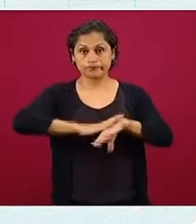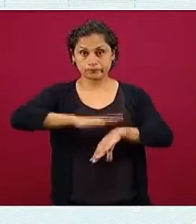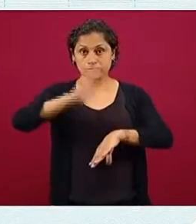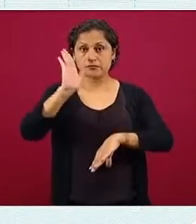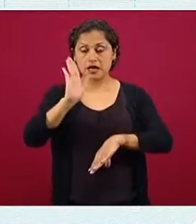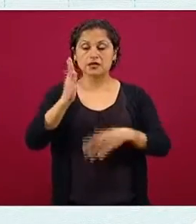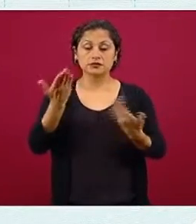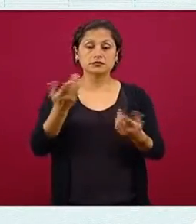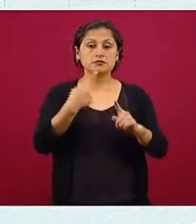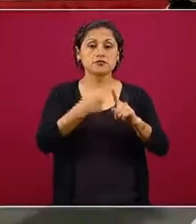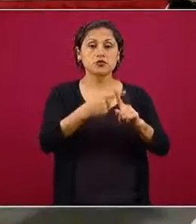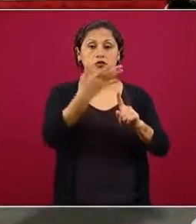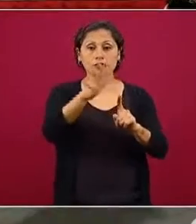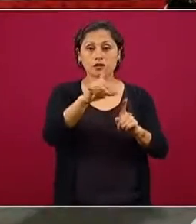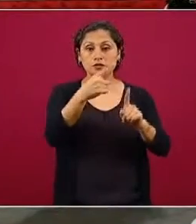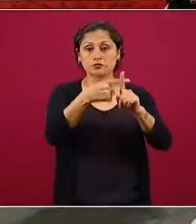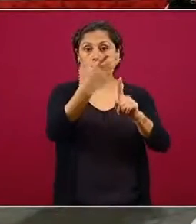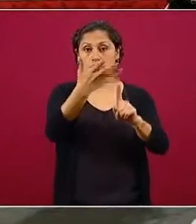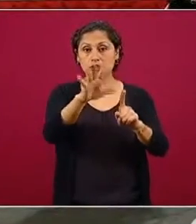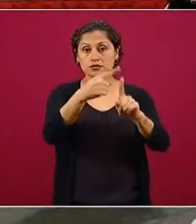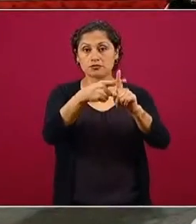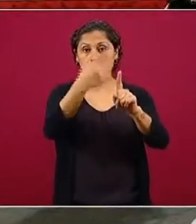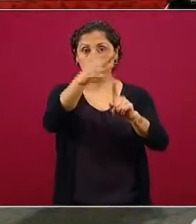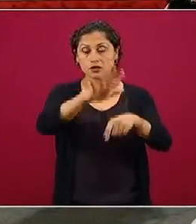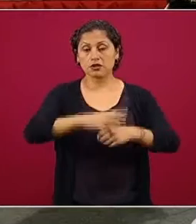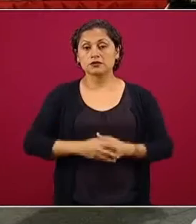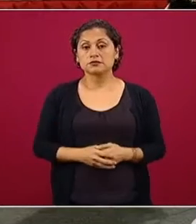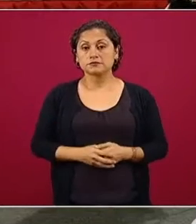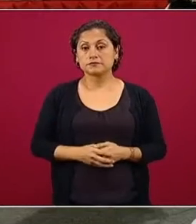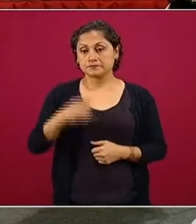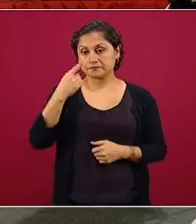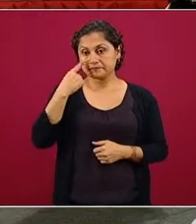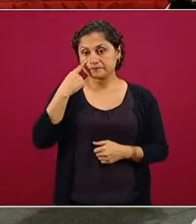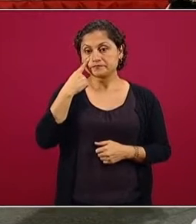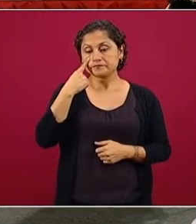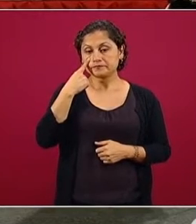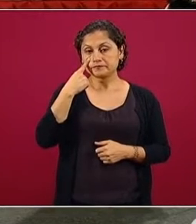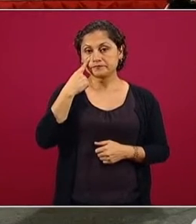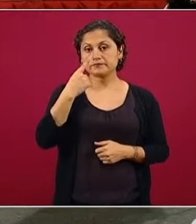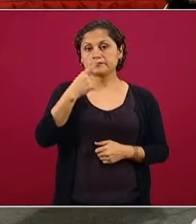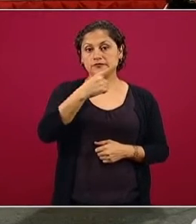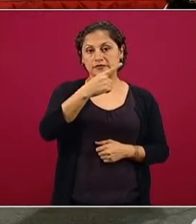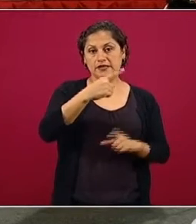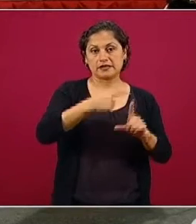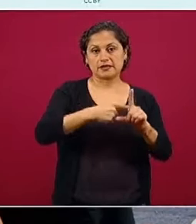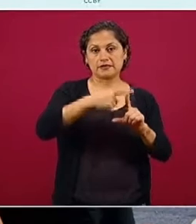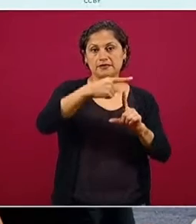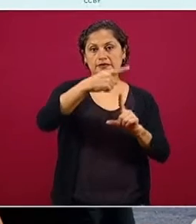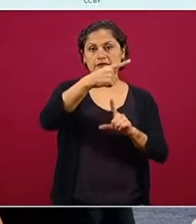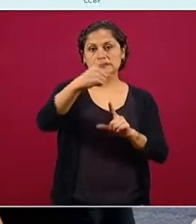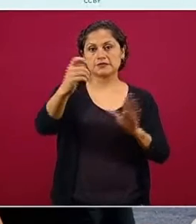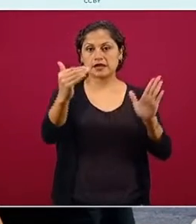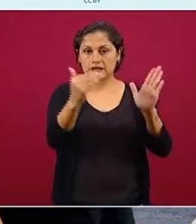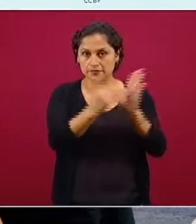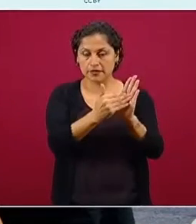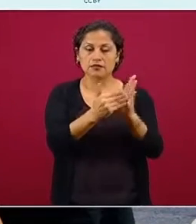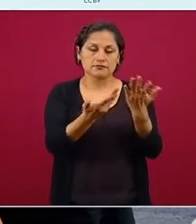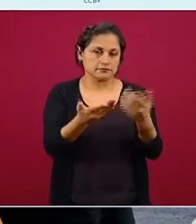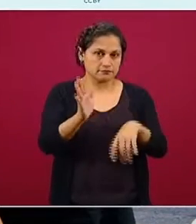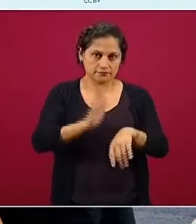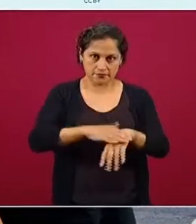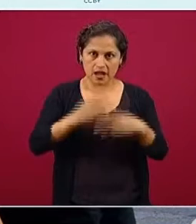sea 10 veces con respecto a esto. Y de aquí a aquí son 100.000, se multiplicó 10 veces, aunque son más personas